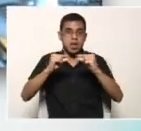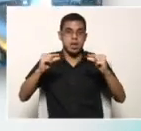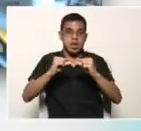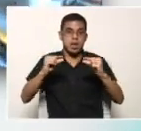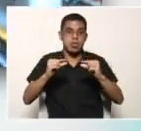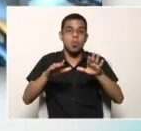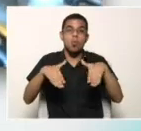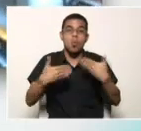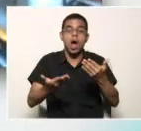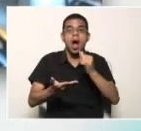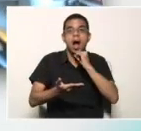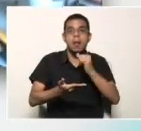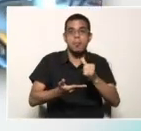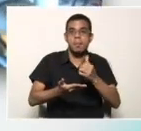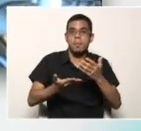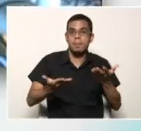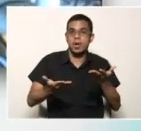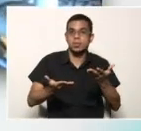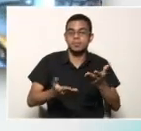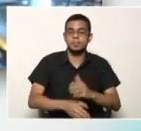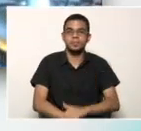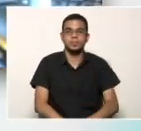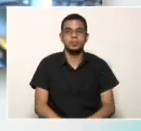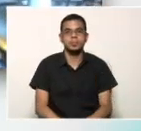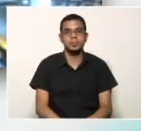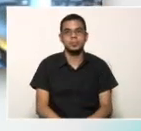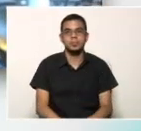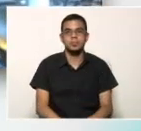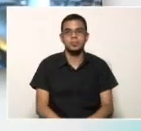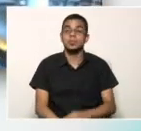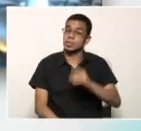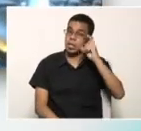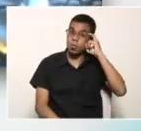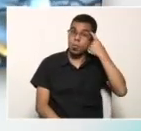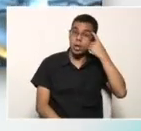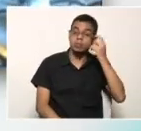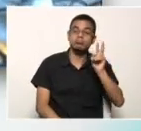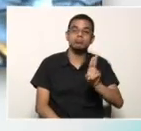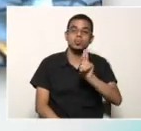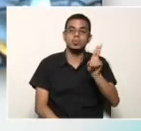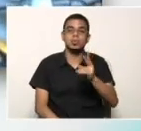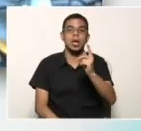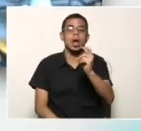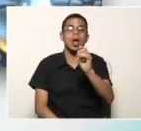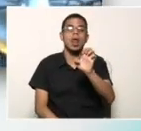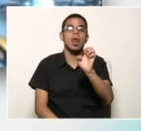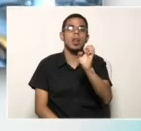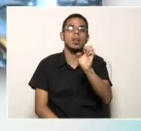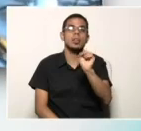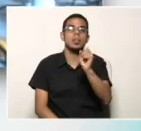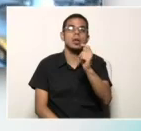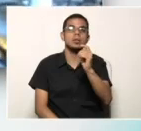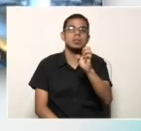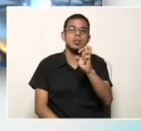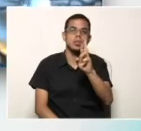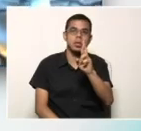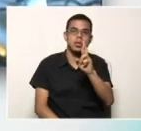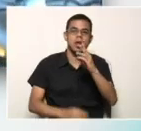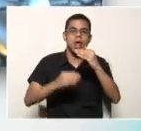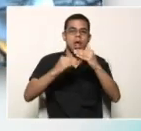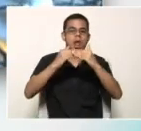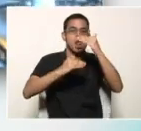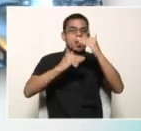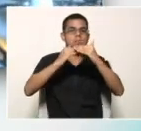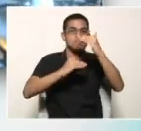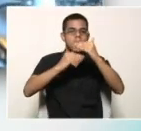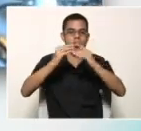tester, este destornillador que me sirve para evaluar continuidad, una vez que yo lo coloque, me va a decir cuál de los cables es el que